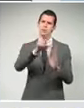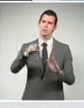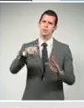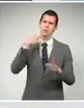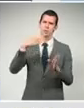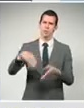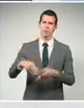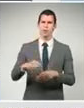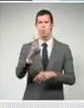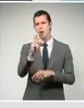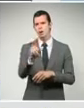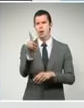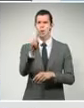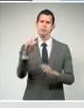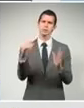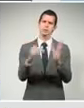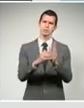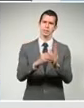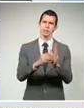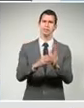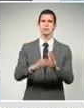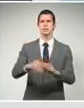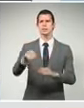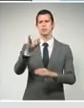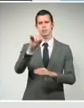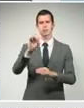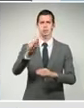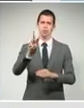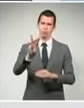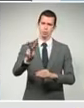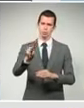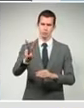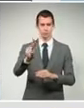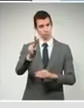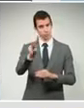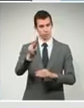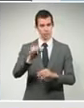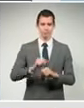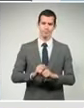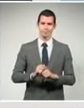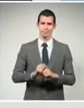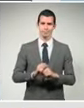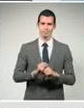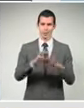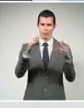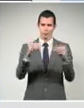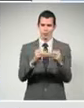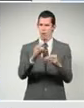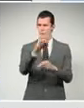11.312. Y ya entonces el acumulado de fallecidos de